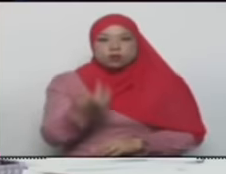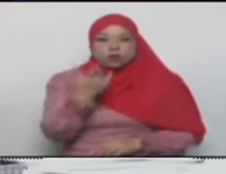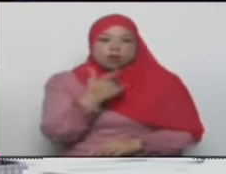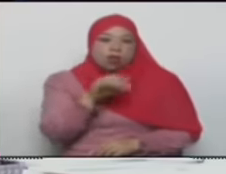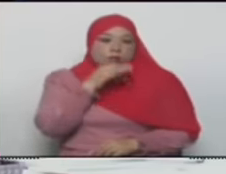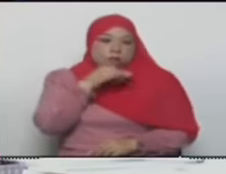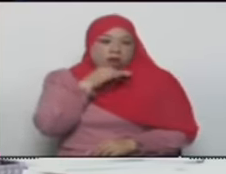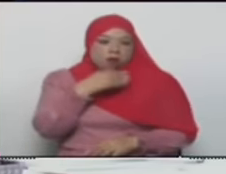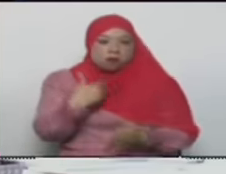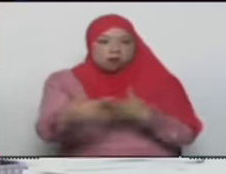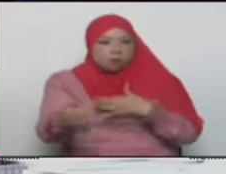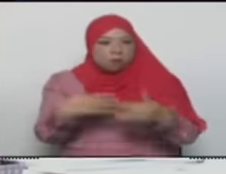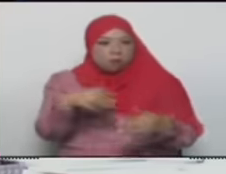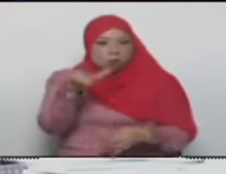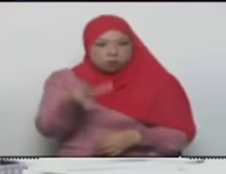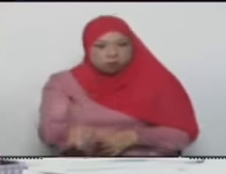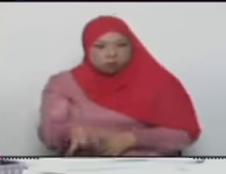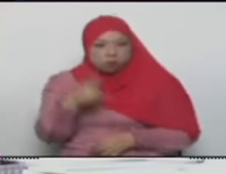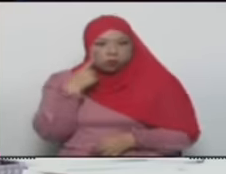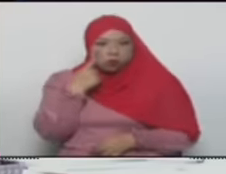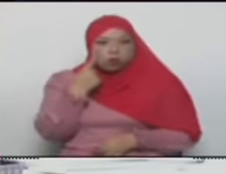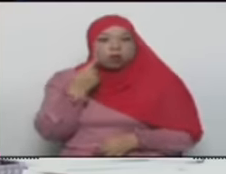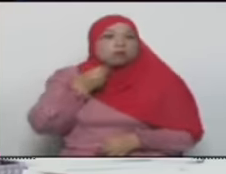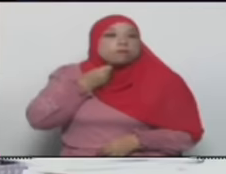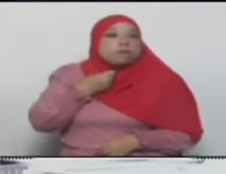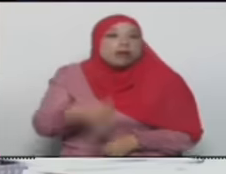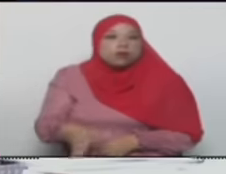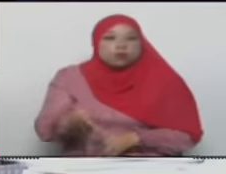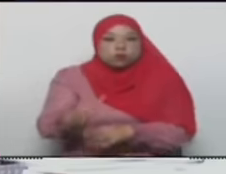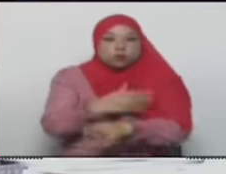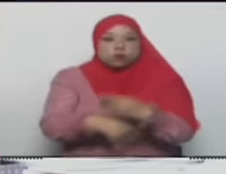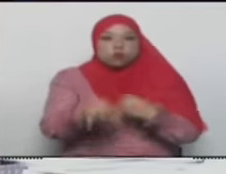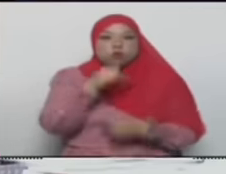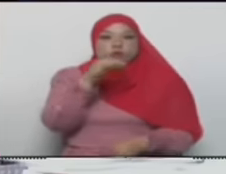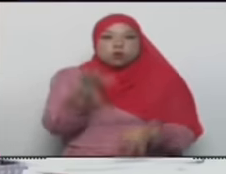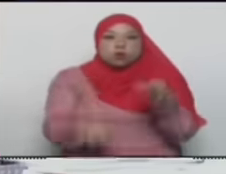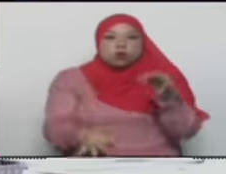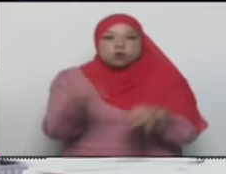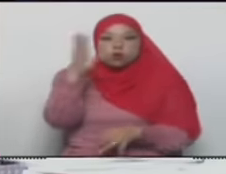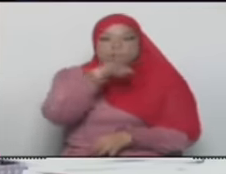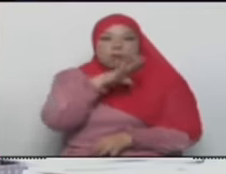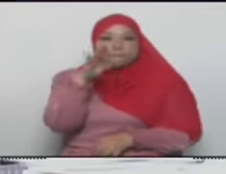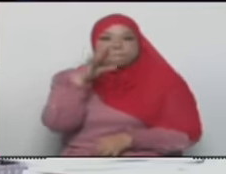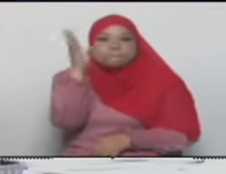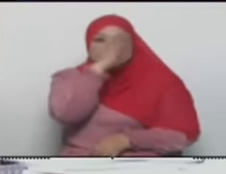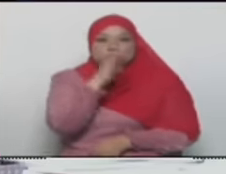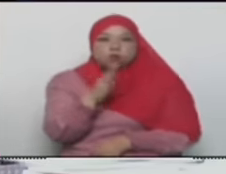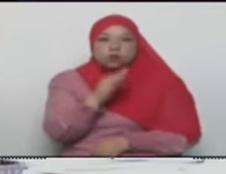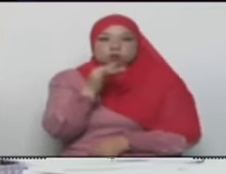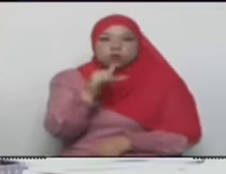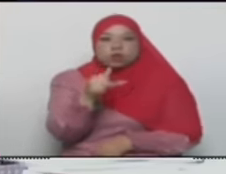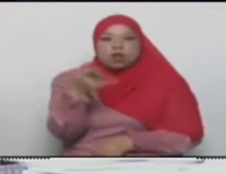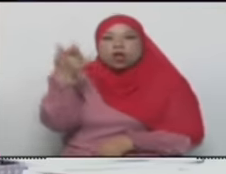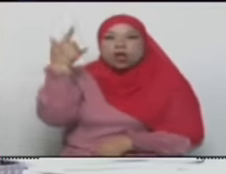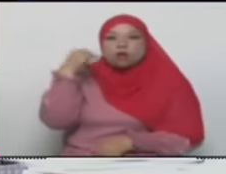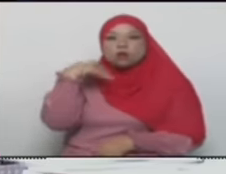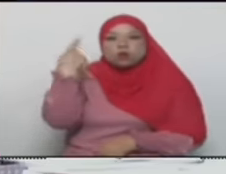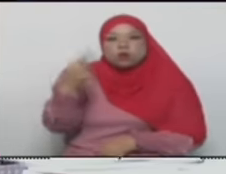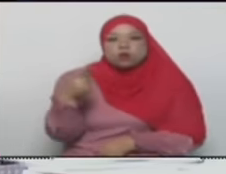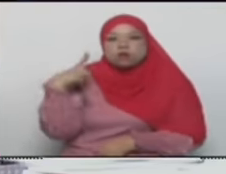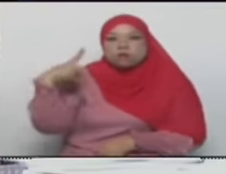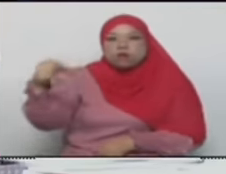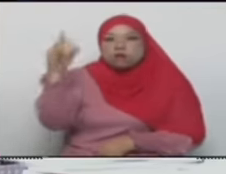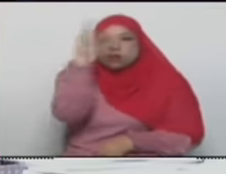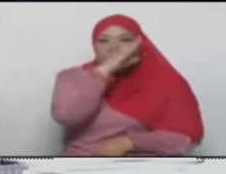bravo, viendo que estaba perdido ante el máximo tribunal de justicia de Brasil, anunció ayer que se va de